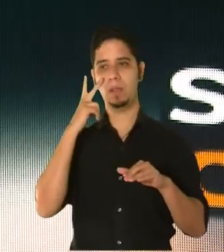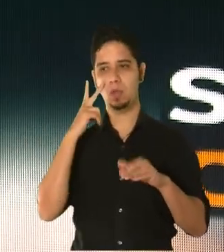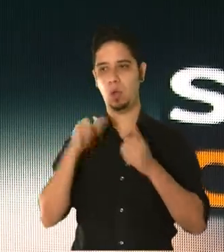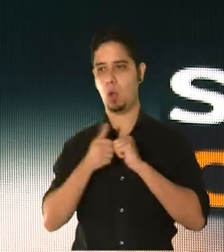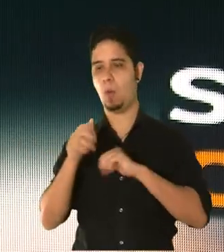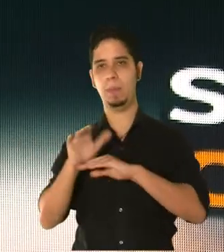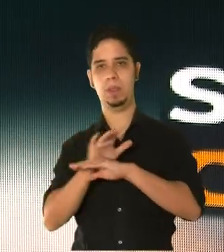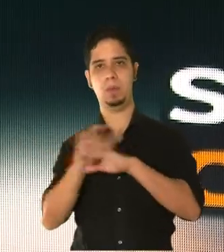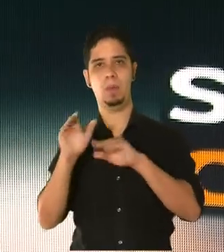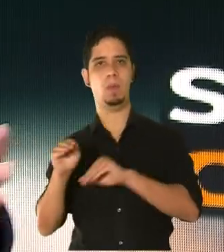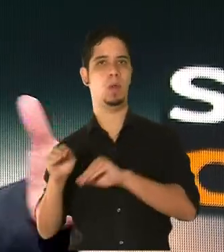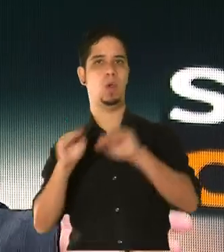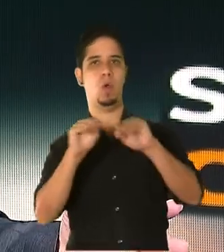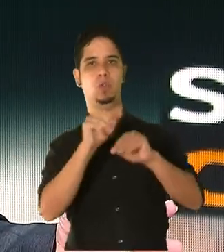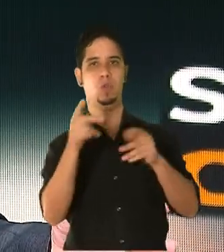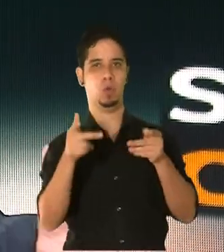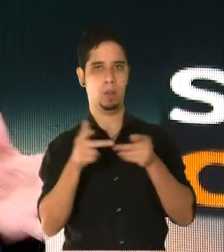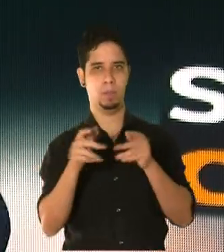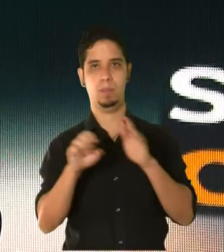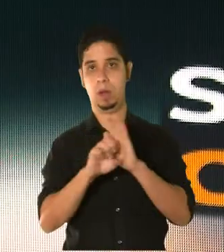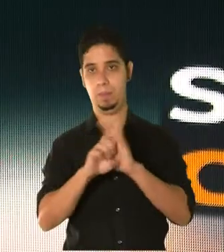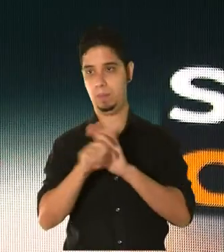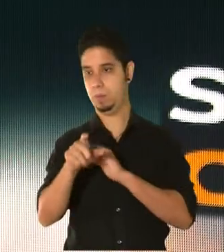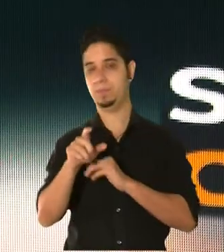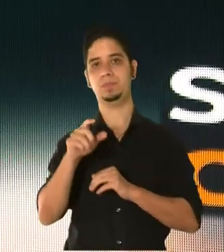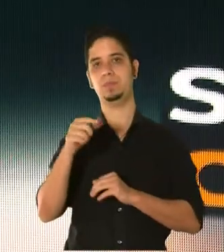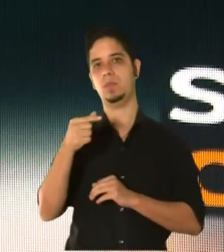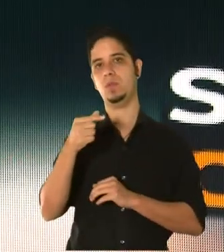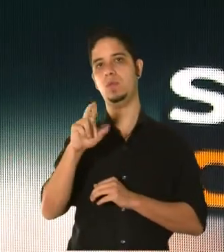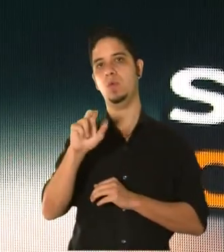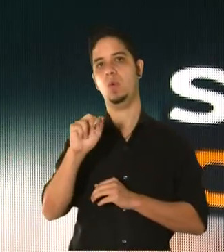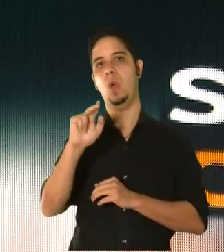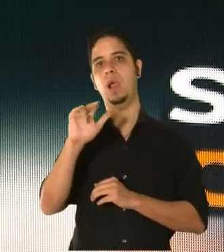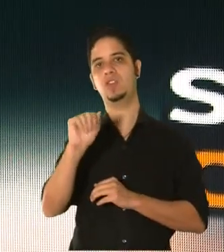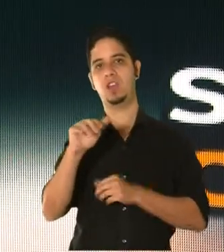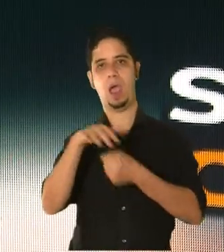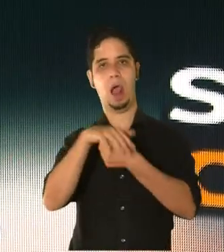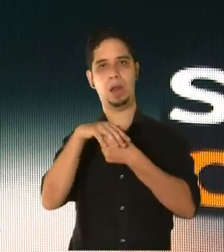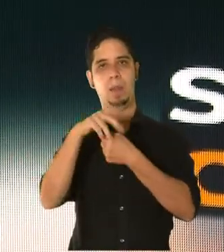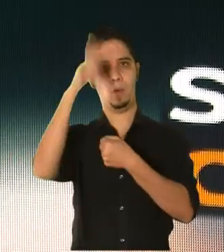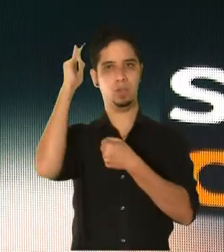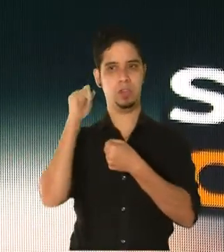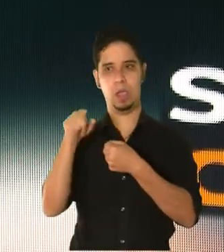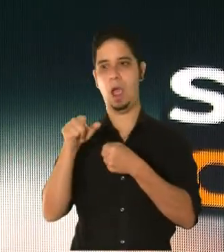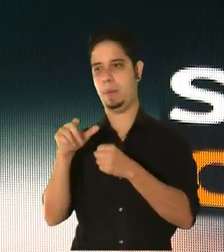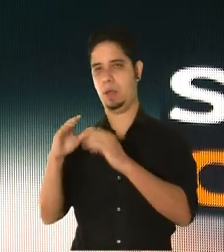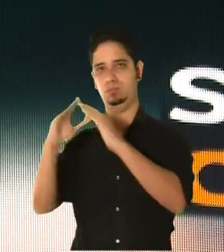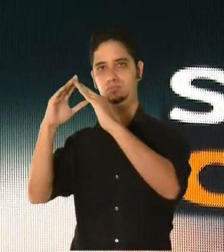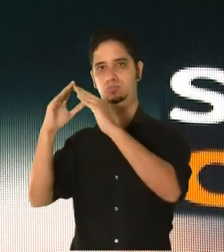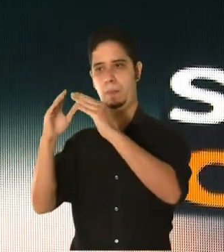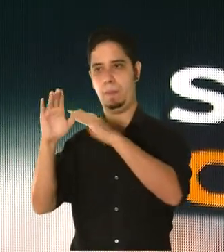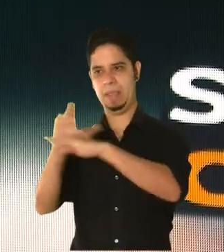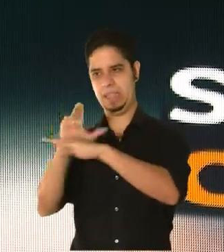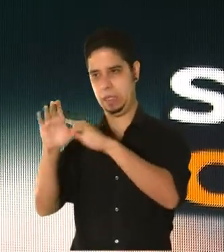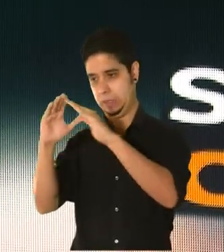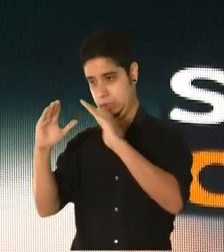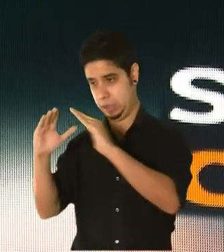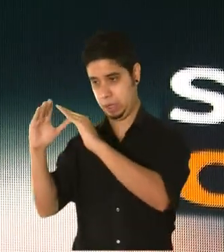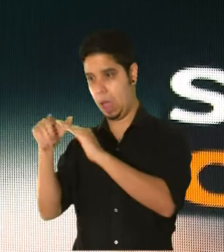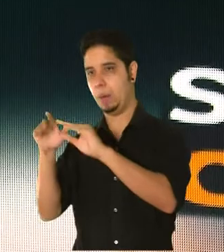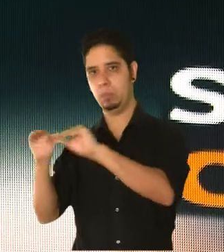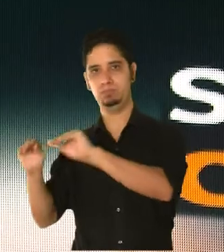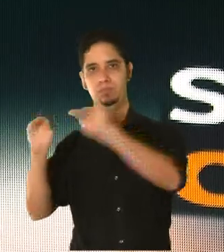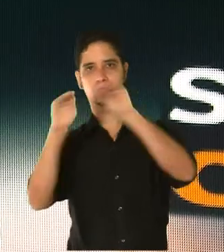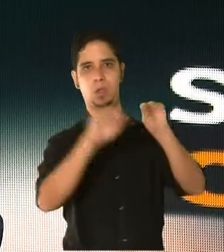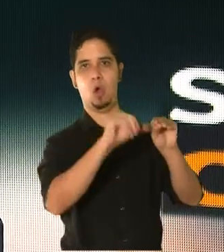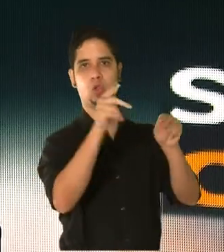ejemplo en la guancha de ponce se movieron unos carretones en los que reconstruyen la guancha de los edificios este tipo de alternativas las que estamos buscando para que los empresarios puedan volver